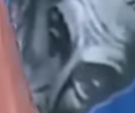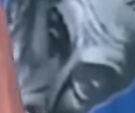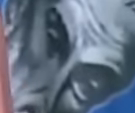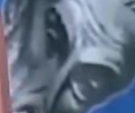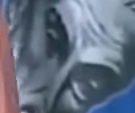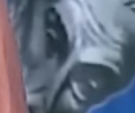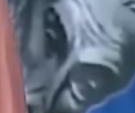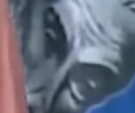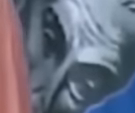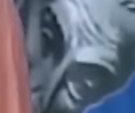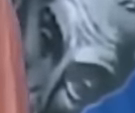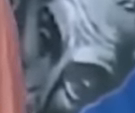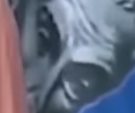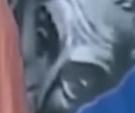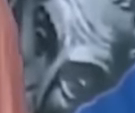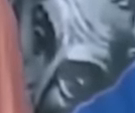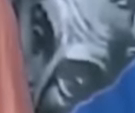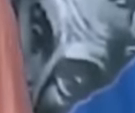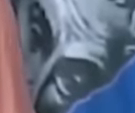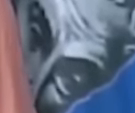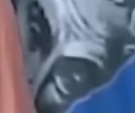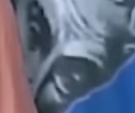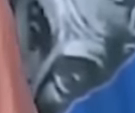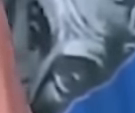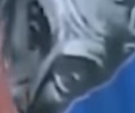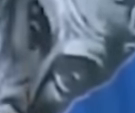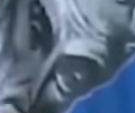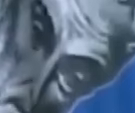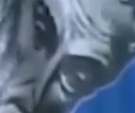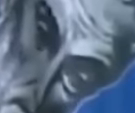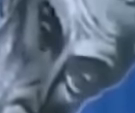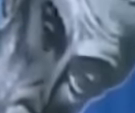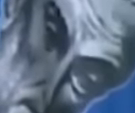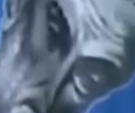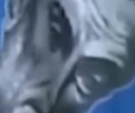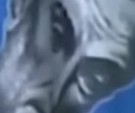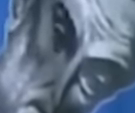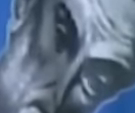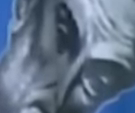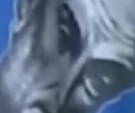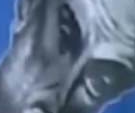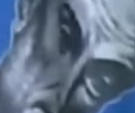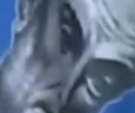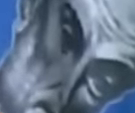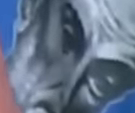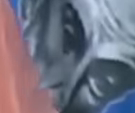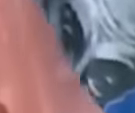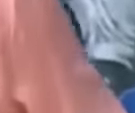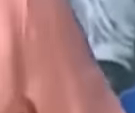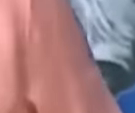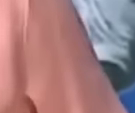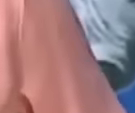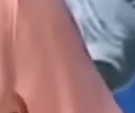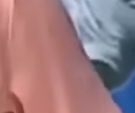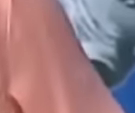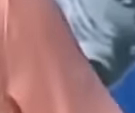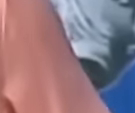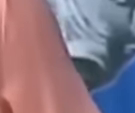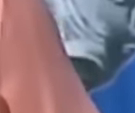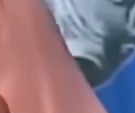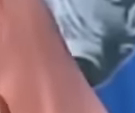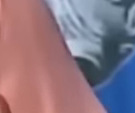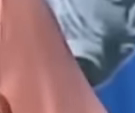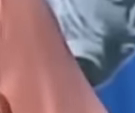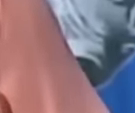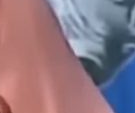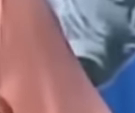Decía Chávez, y me acuerdo plenamente, alcanzaremos la independencia plena cuando tengamos independencia económica, porque